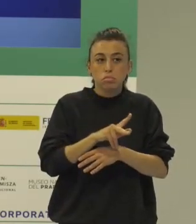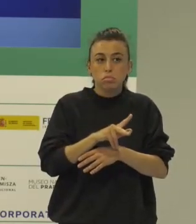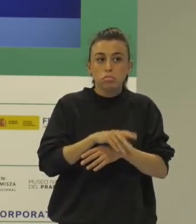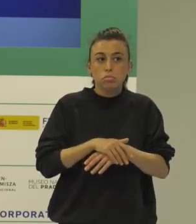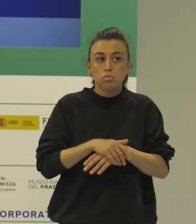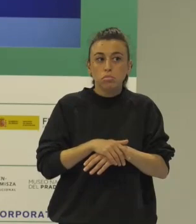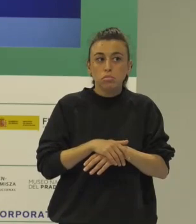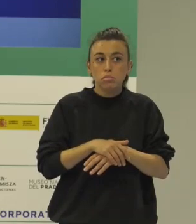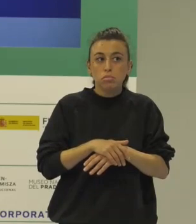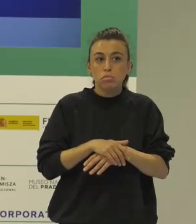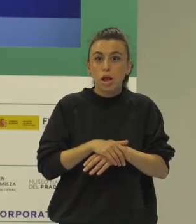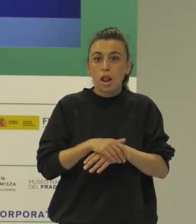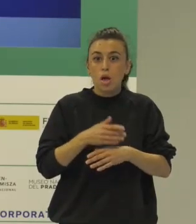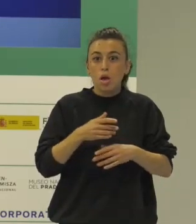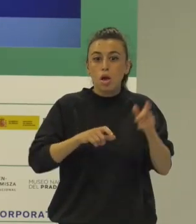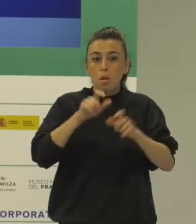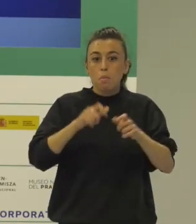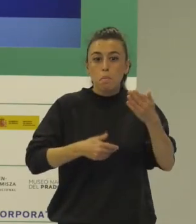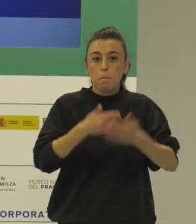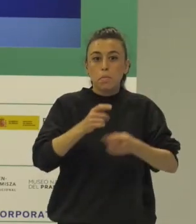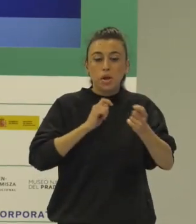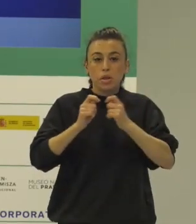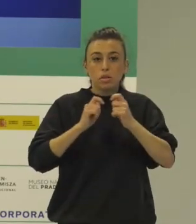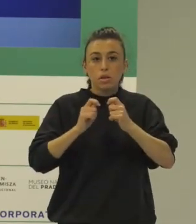periodistas que empezábamos a salir,